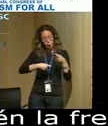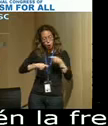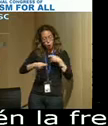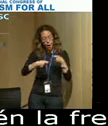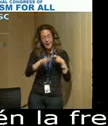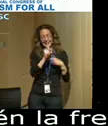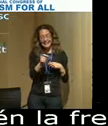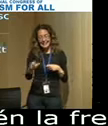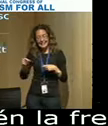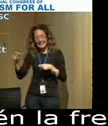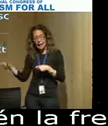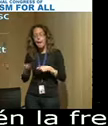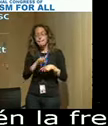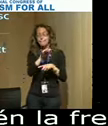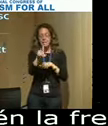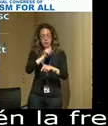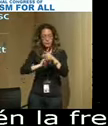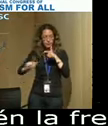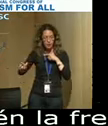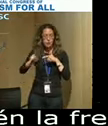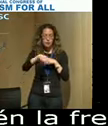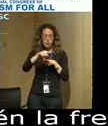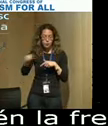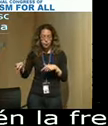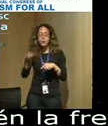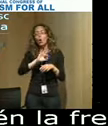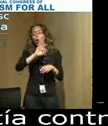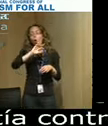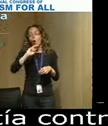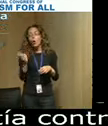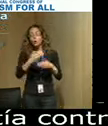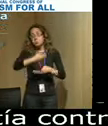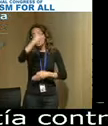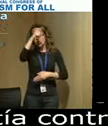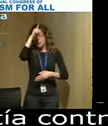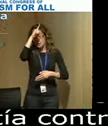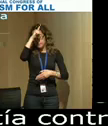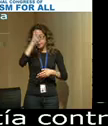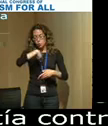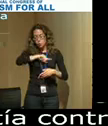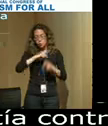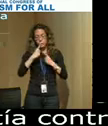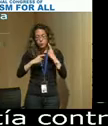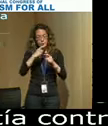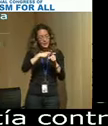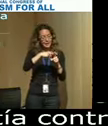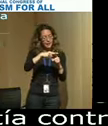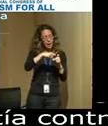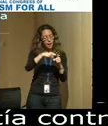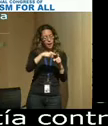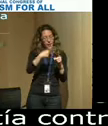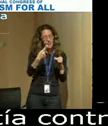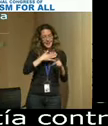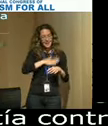de la participación. Otro componente importante del panel alemán es que tenemos información sobre los niveles de satisfacción con la vida. Además,